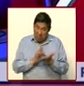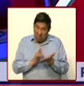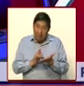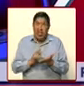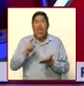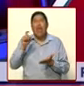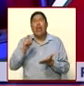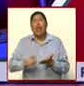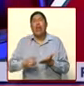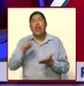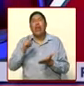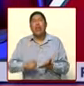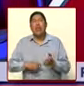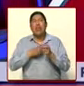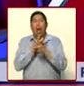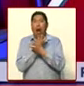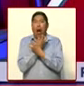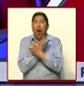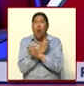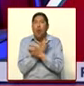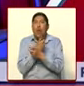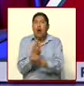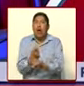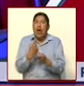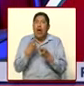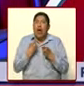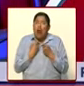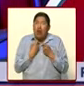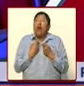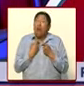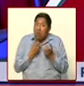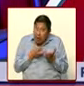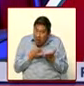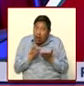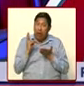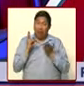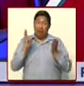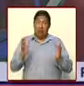de huesos. Así de grave ha sido este accidente que tuvo.